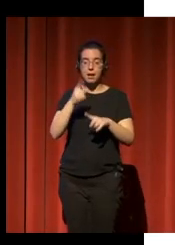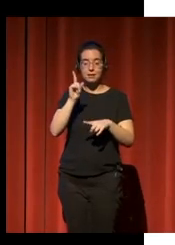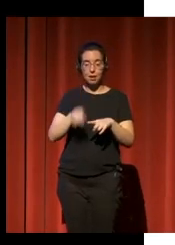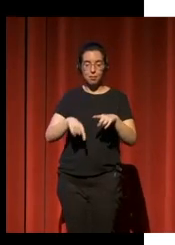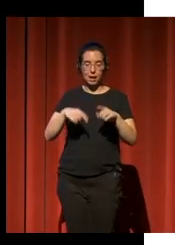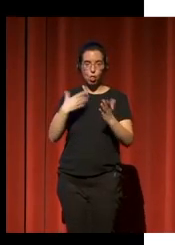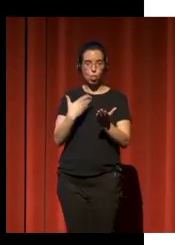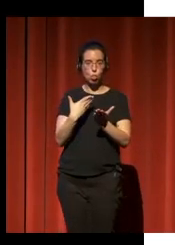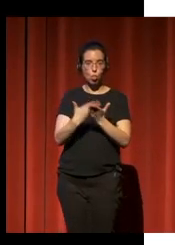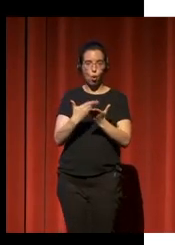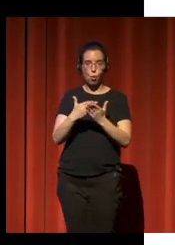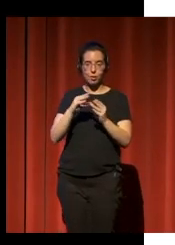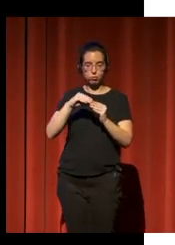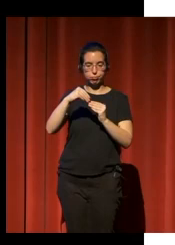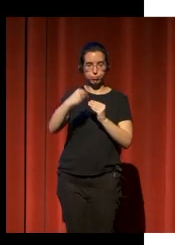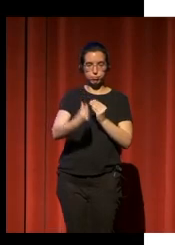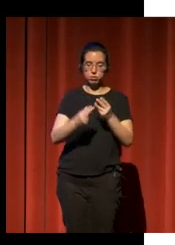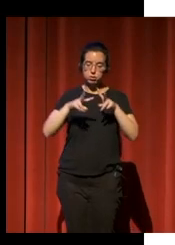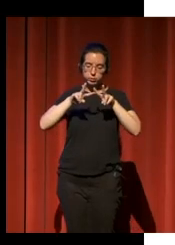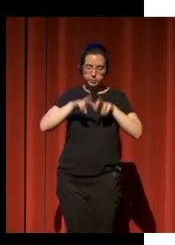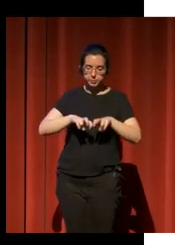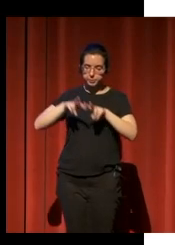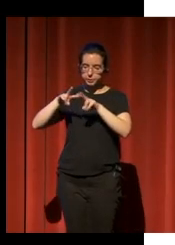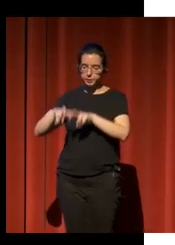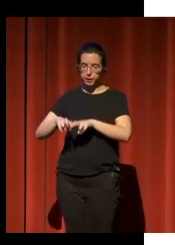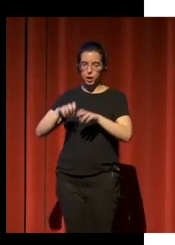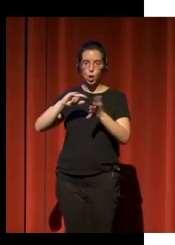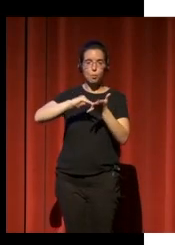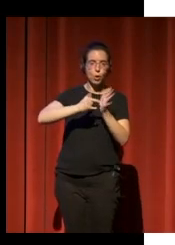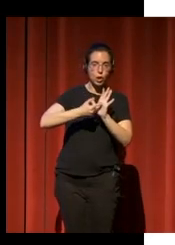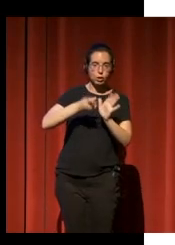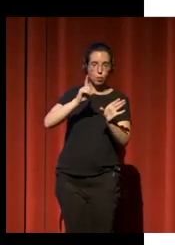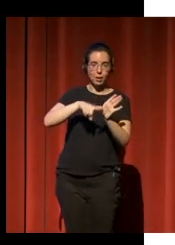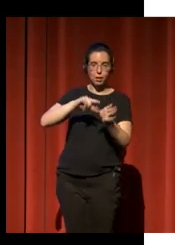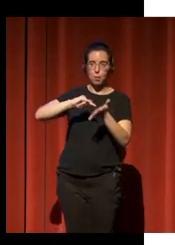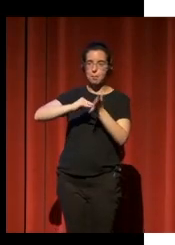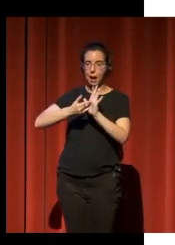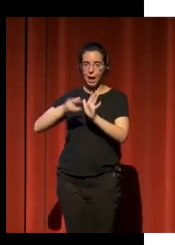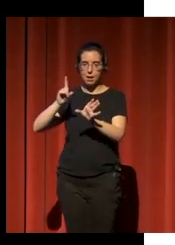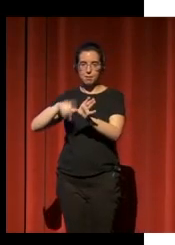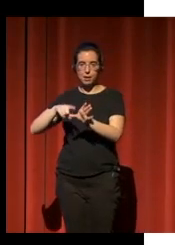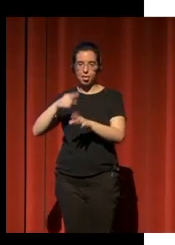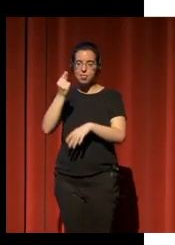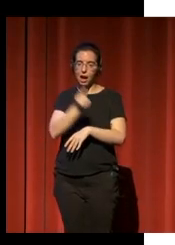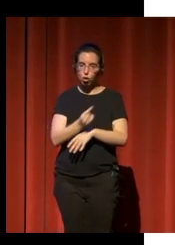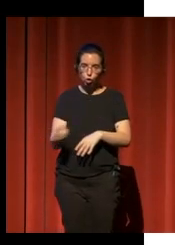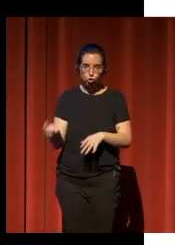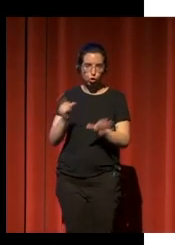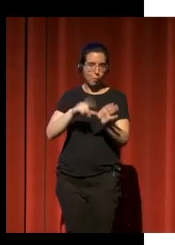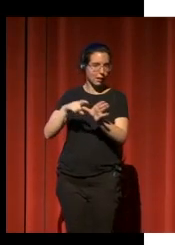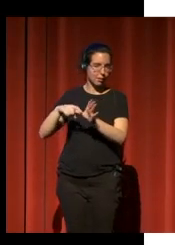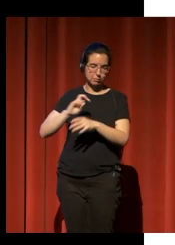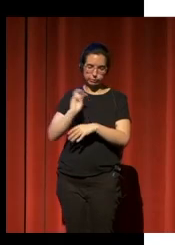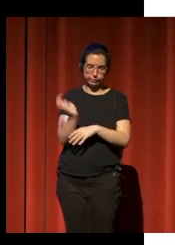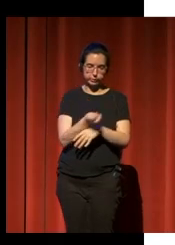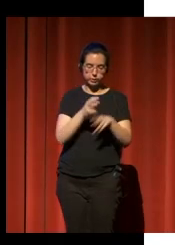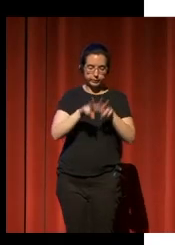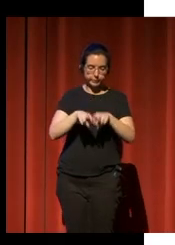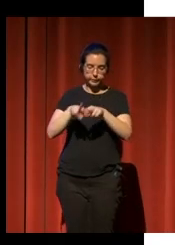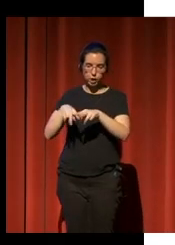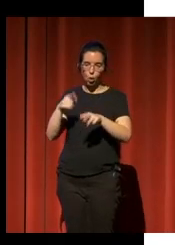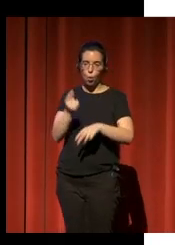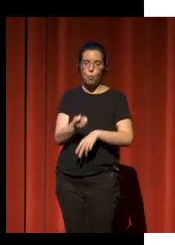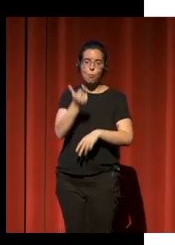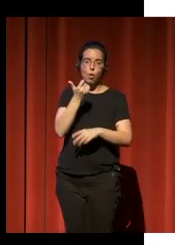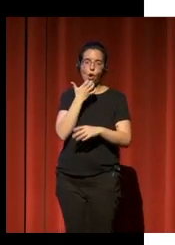documental eh de proyectos de participación planes de participación diagnósticos participados etcétera solo un poco a